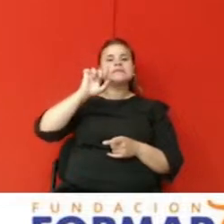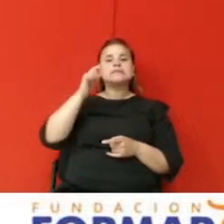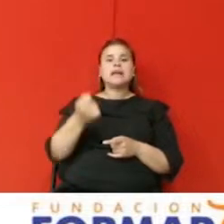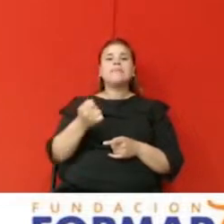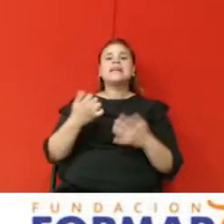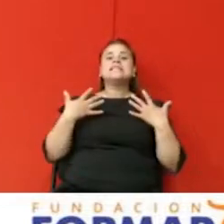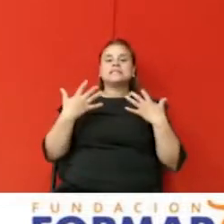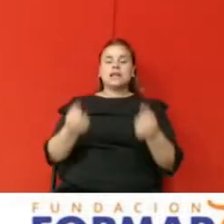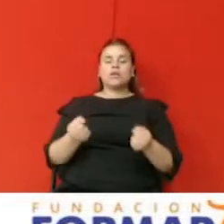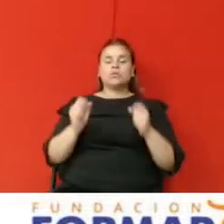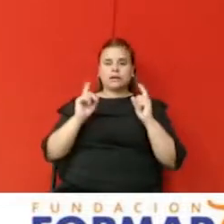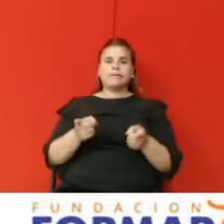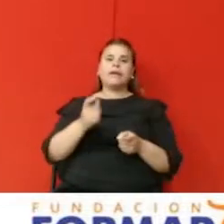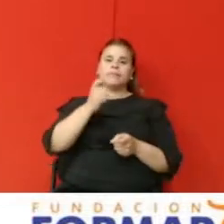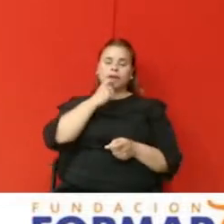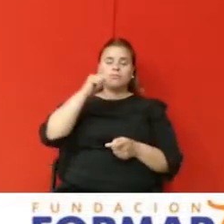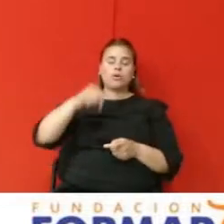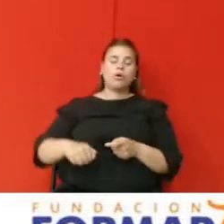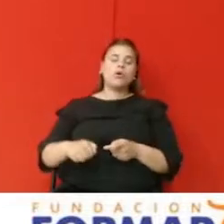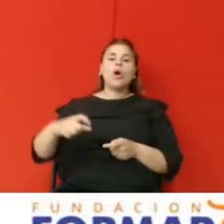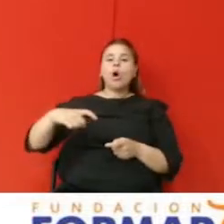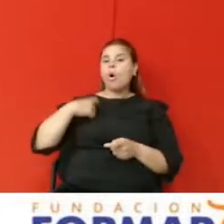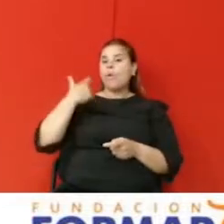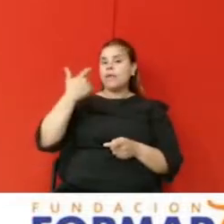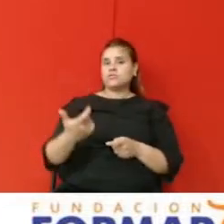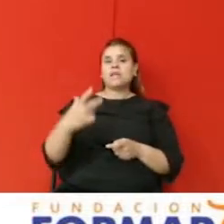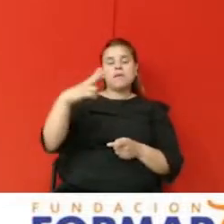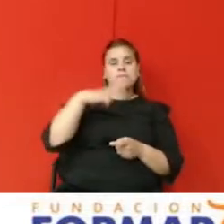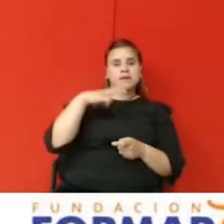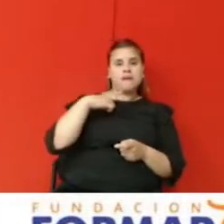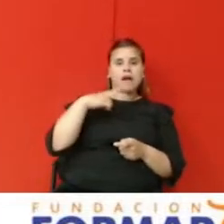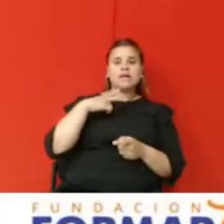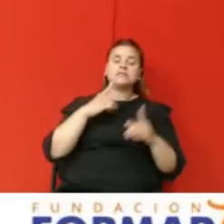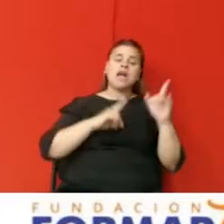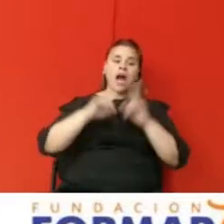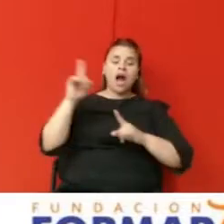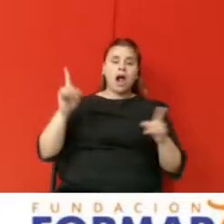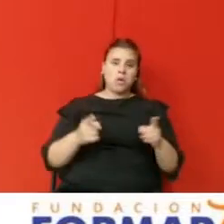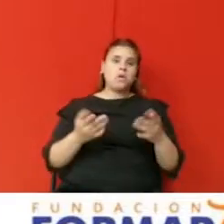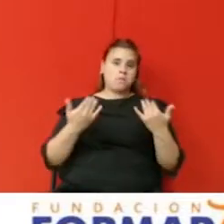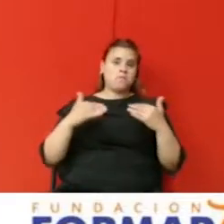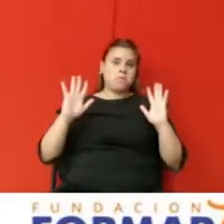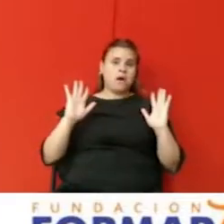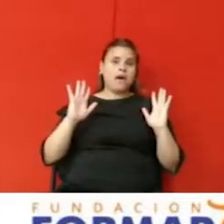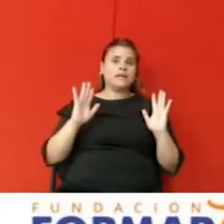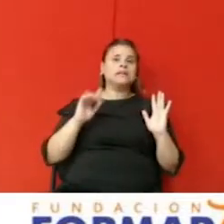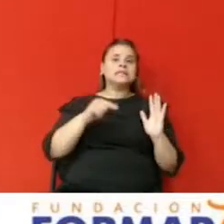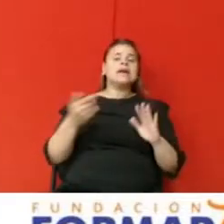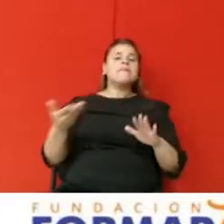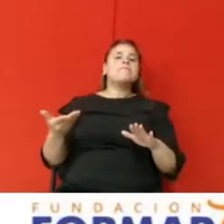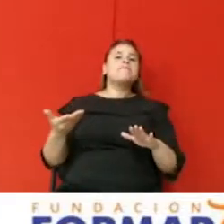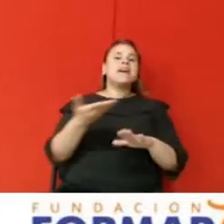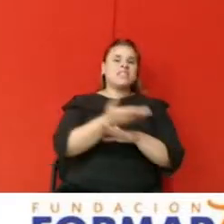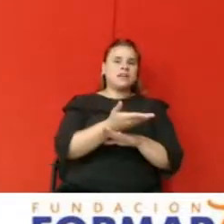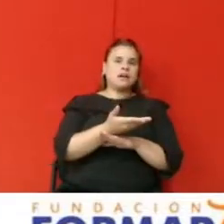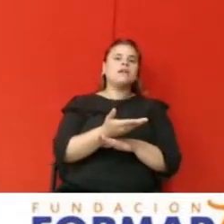y prepagas cubren la internación domiciliaria. Quizás la más importante por el grupo etario que estamos hablando es el PAMI. El